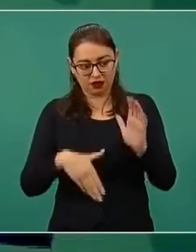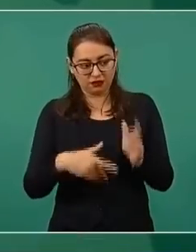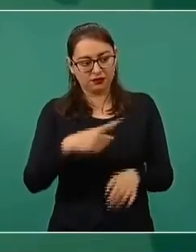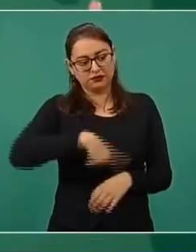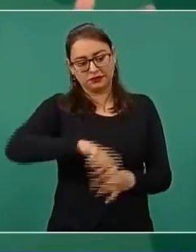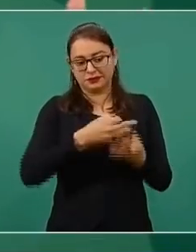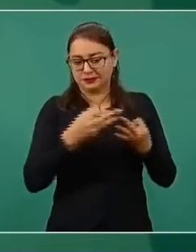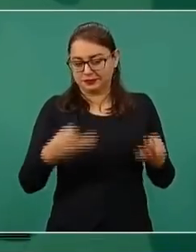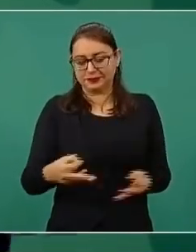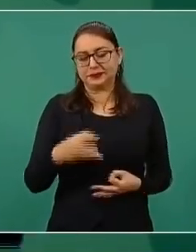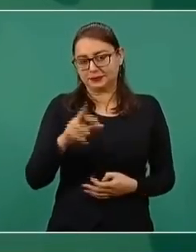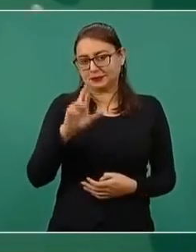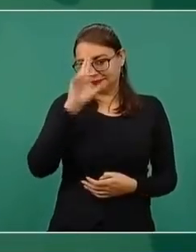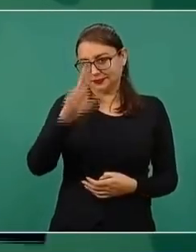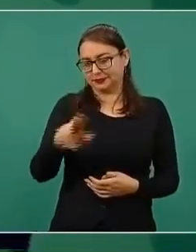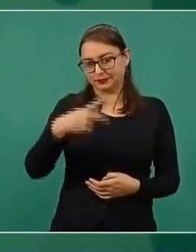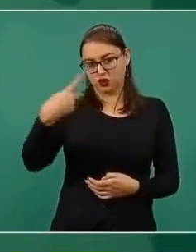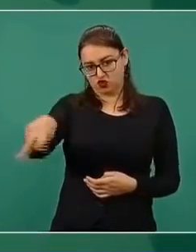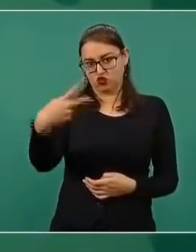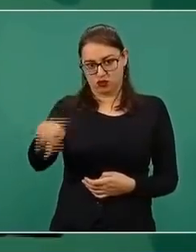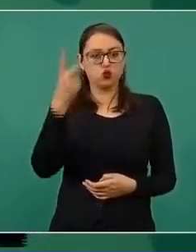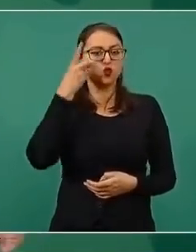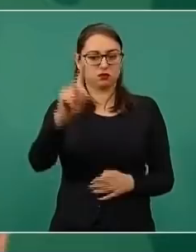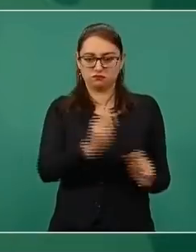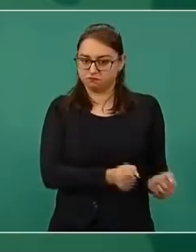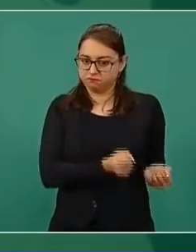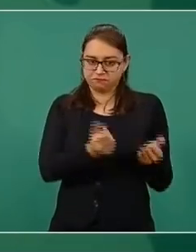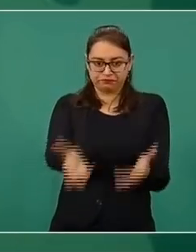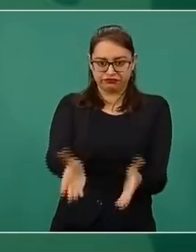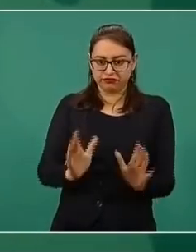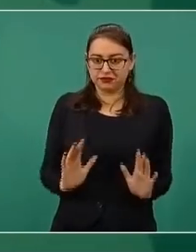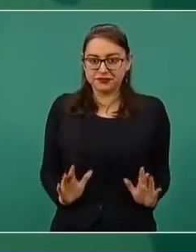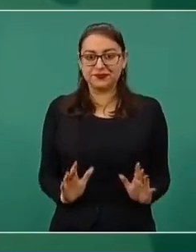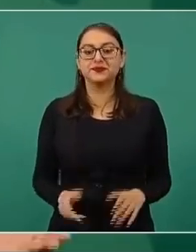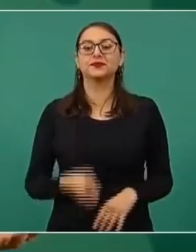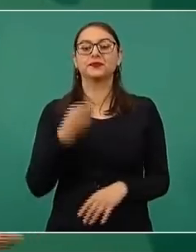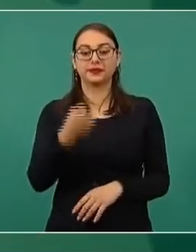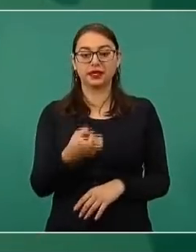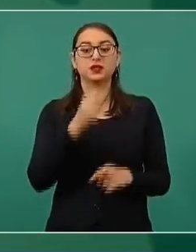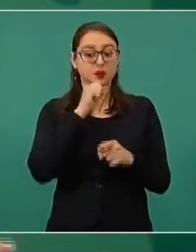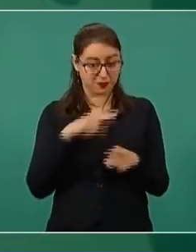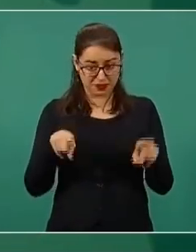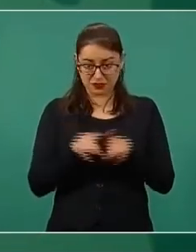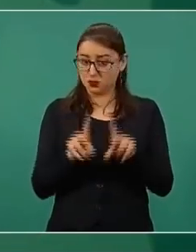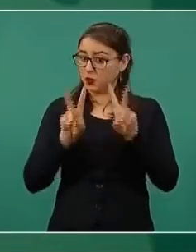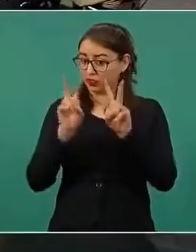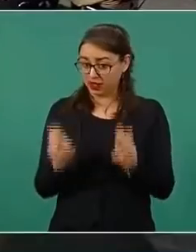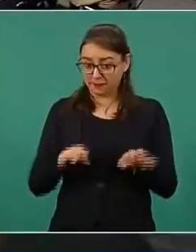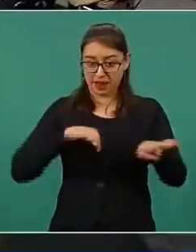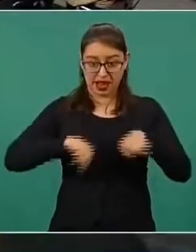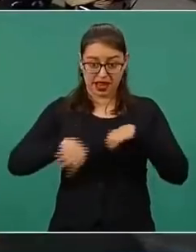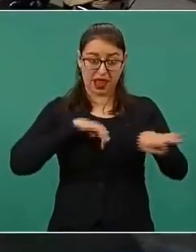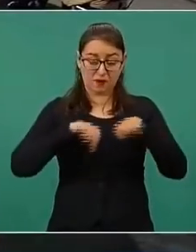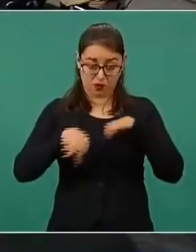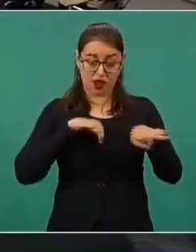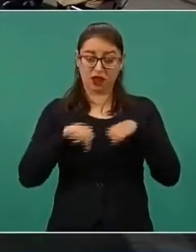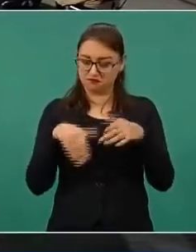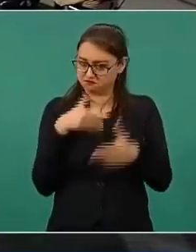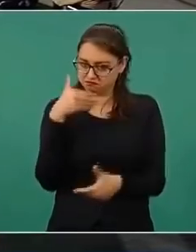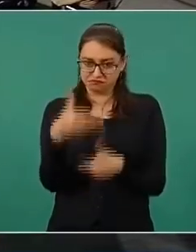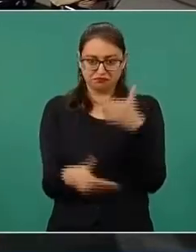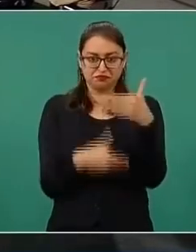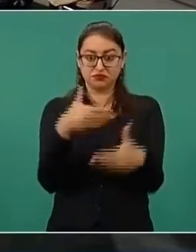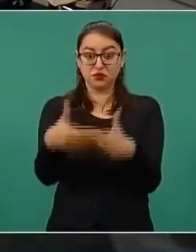en eso se avanzó. Bueno, en lo laboral, ¿ustedes creen que en el Porfiriato